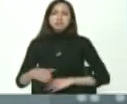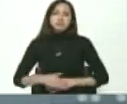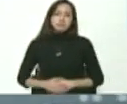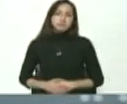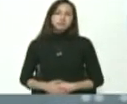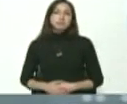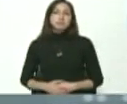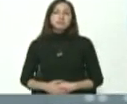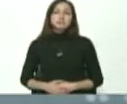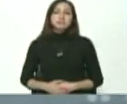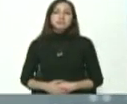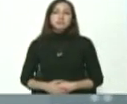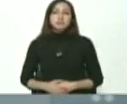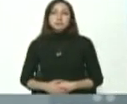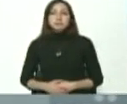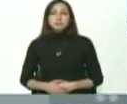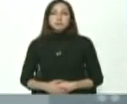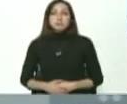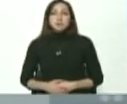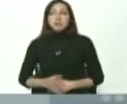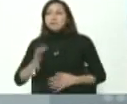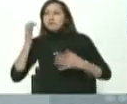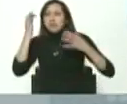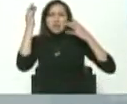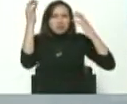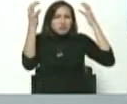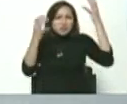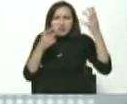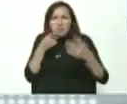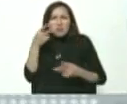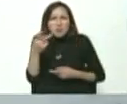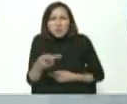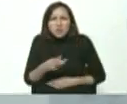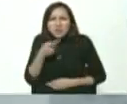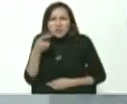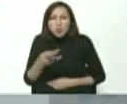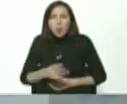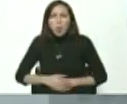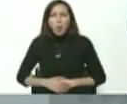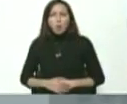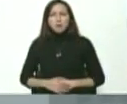cuenta. El ilusionismo político,